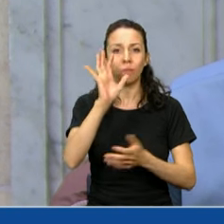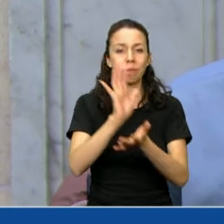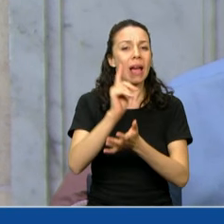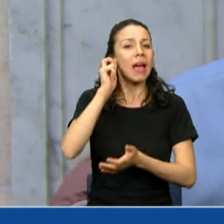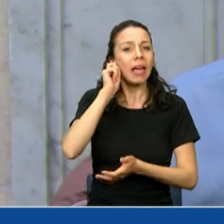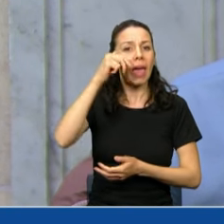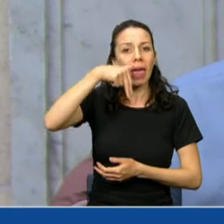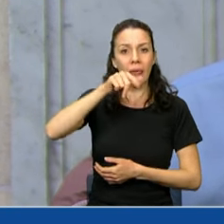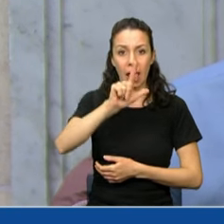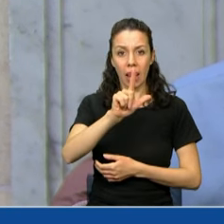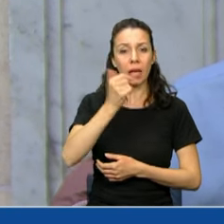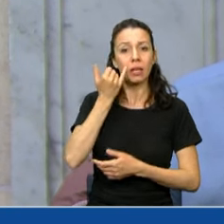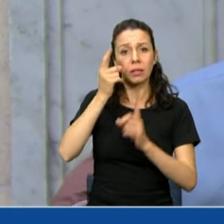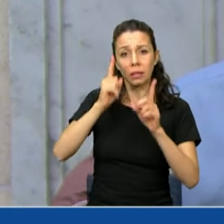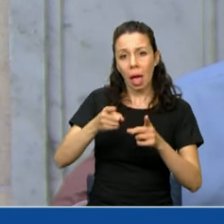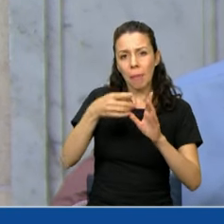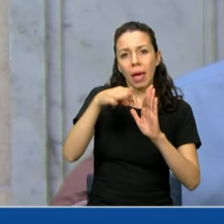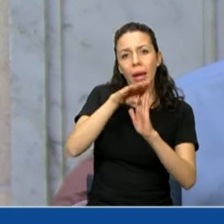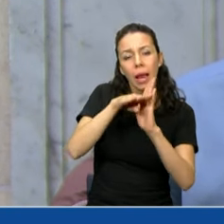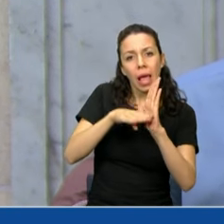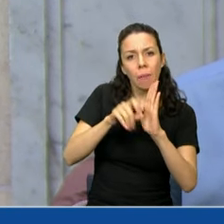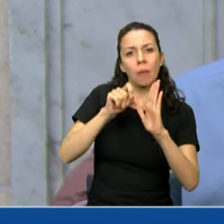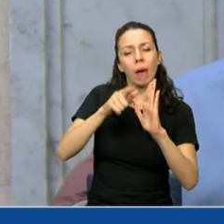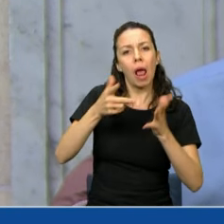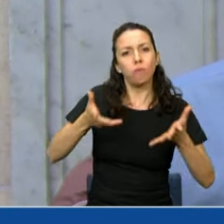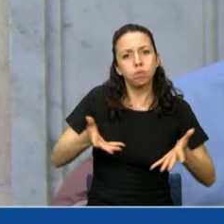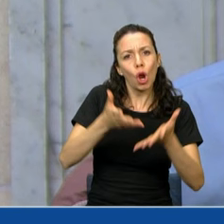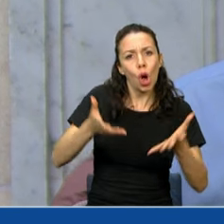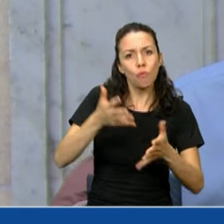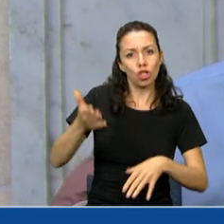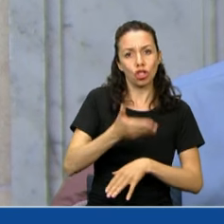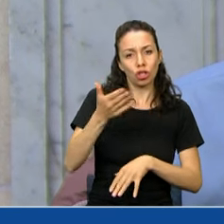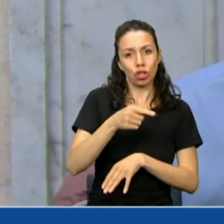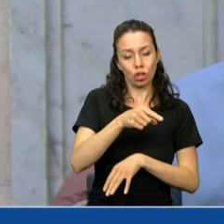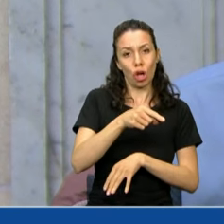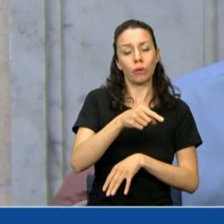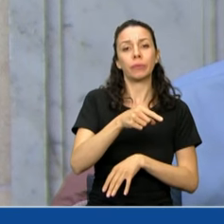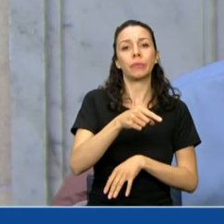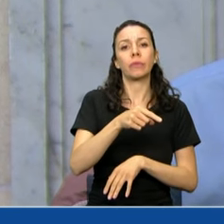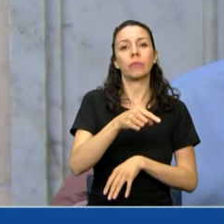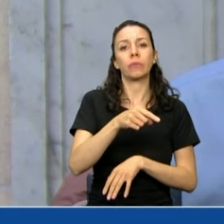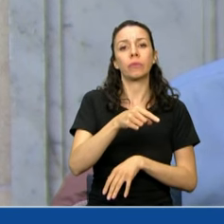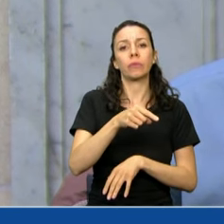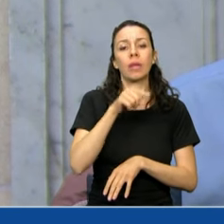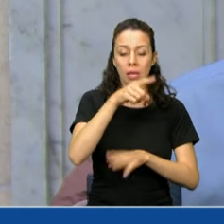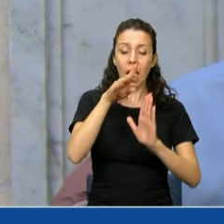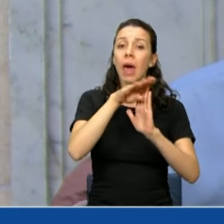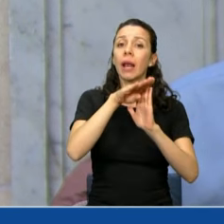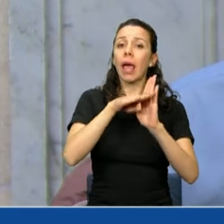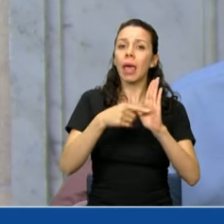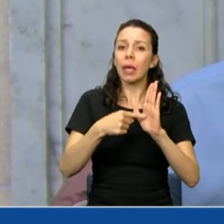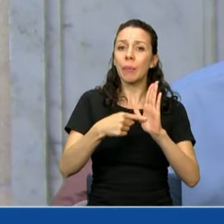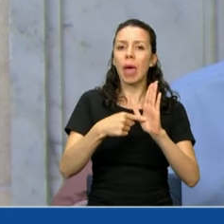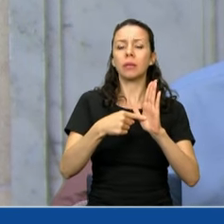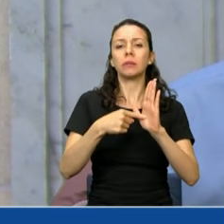de un régimen promocional que está comprendido aquellas